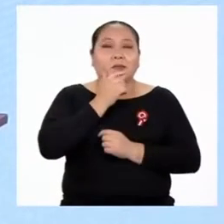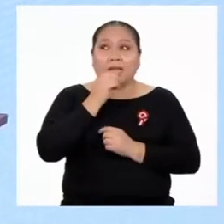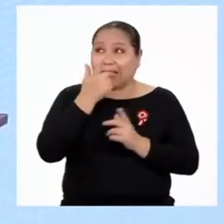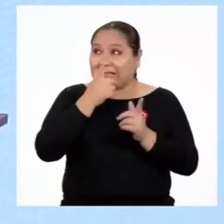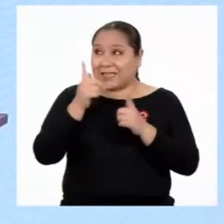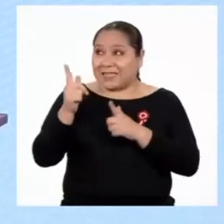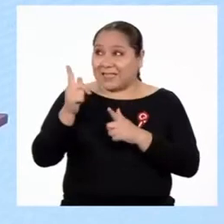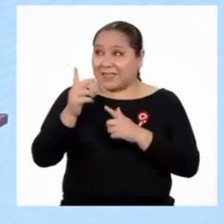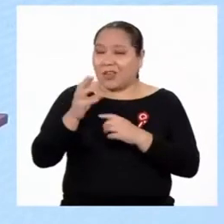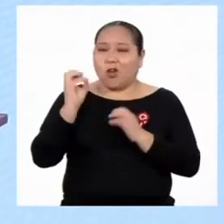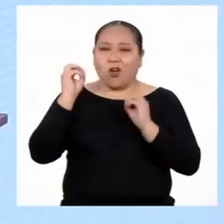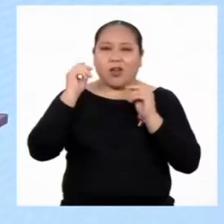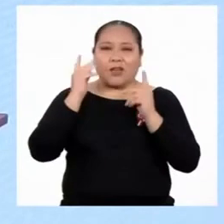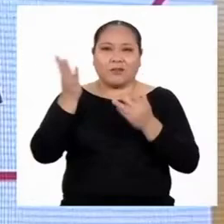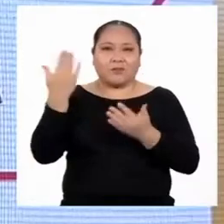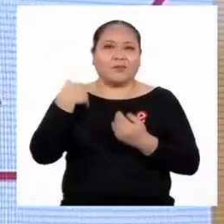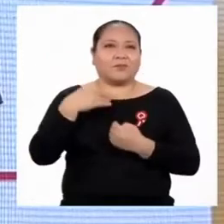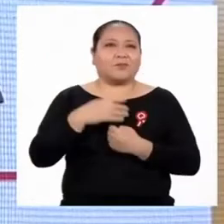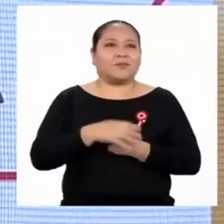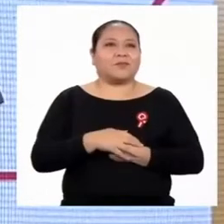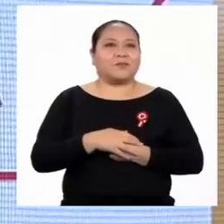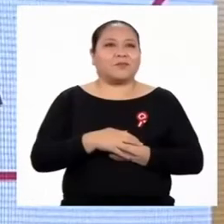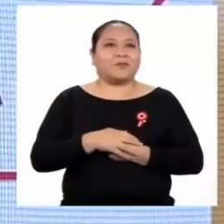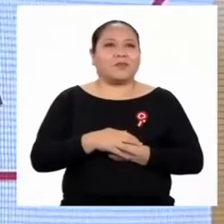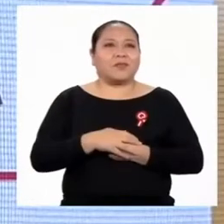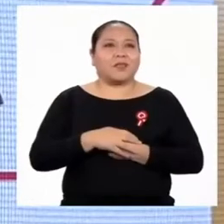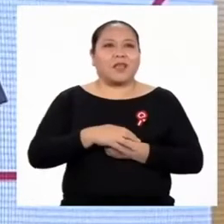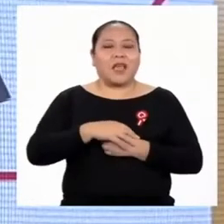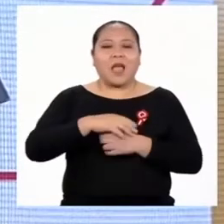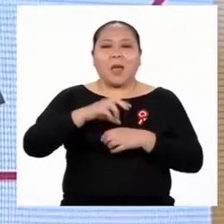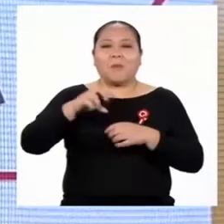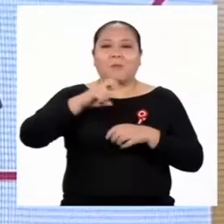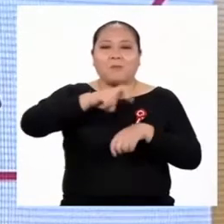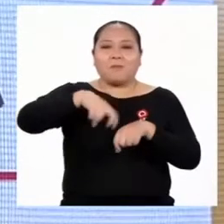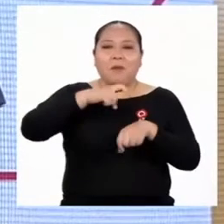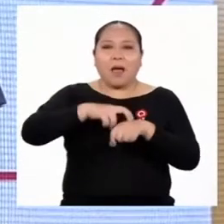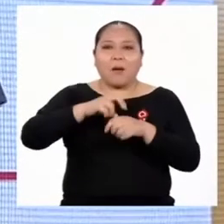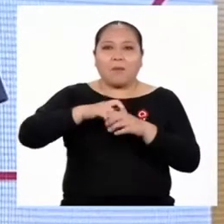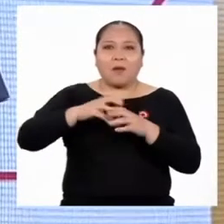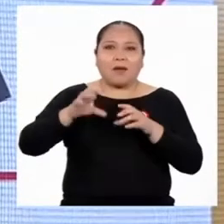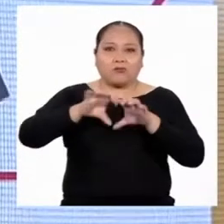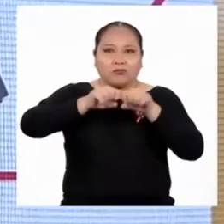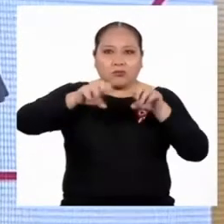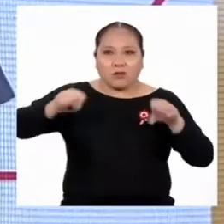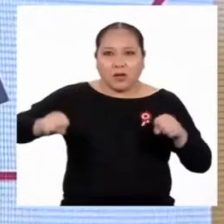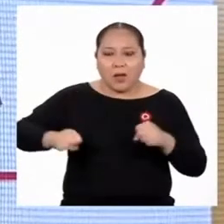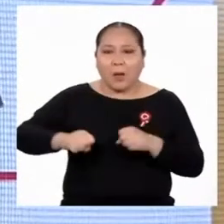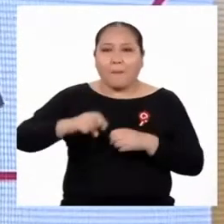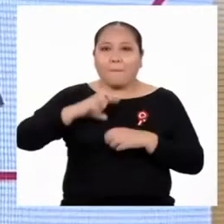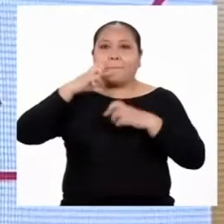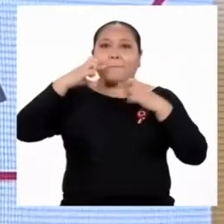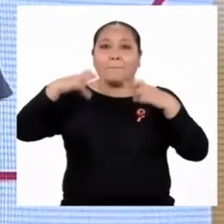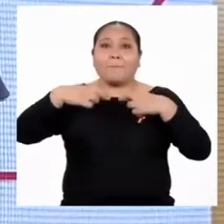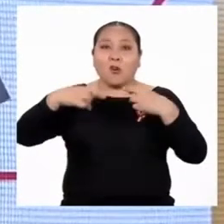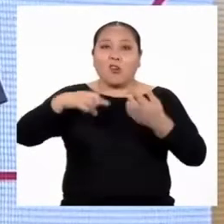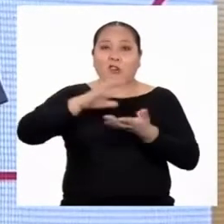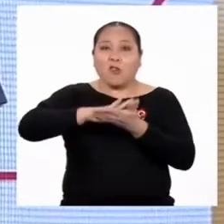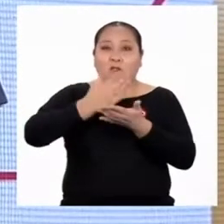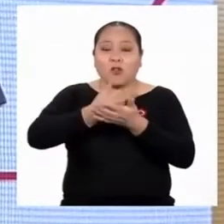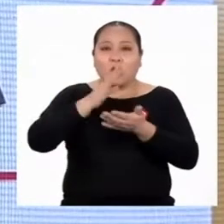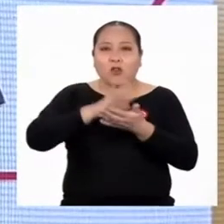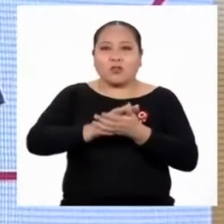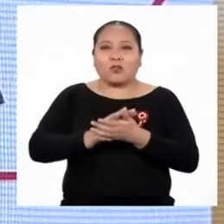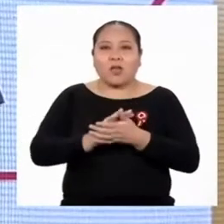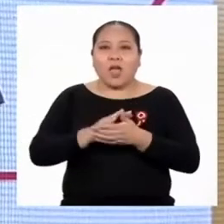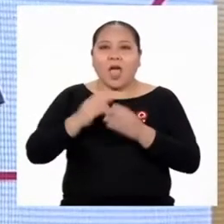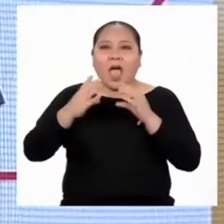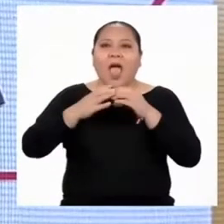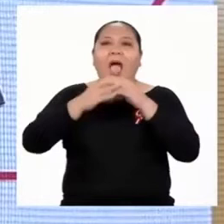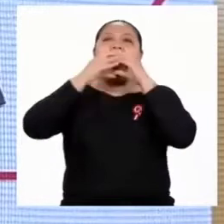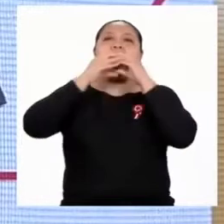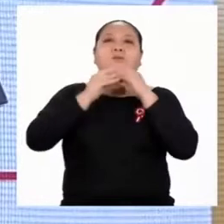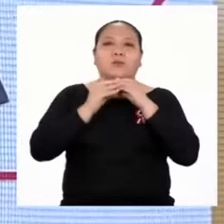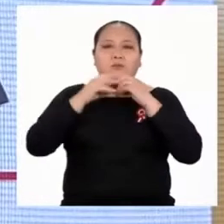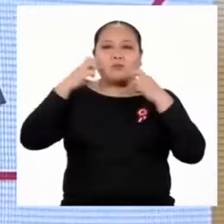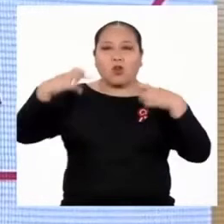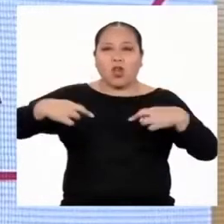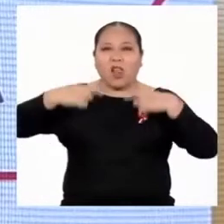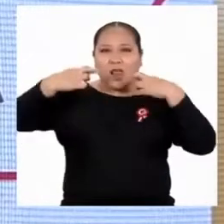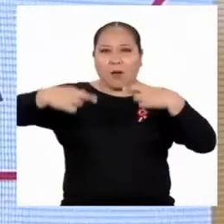¿Listo? ¡Vamos! Salchipapa, pollo bróster, hamburguesa, pollo a la brasa